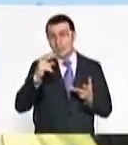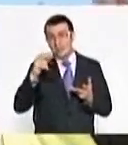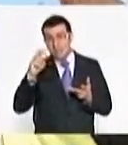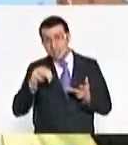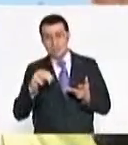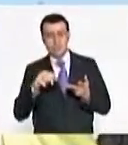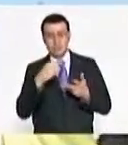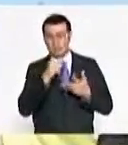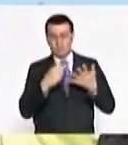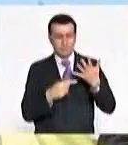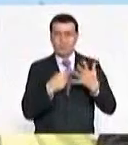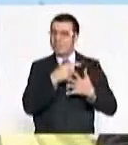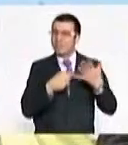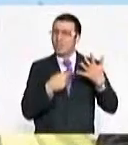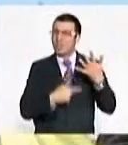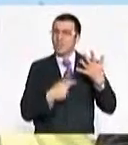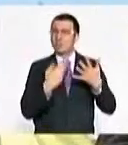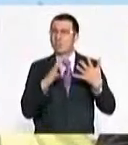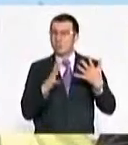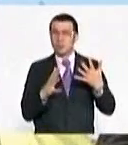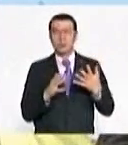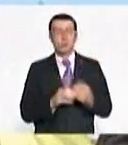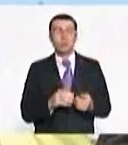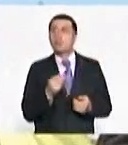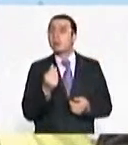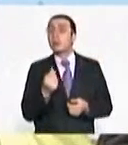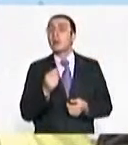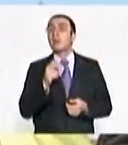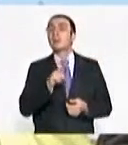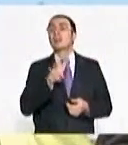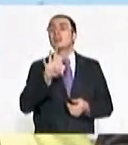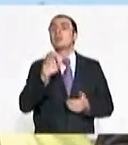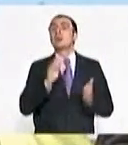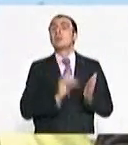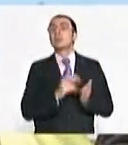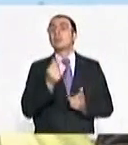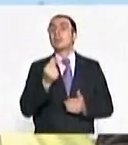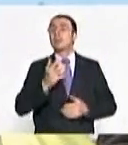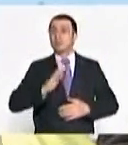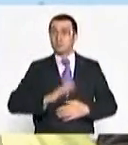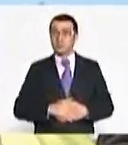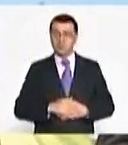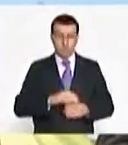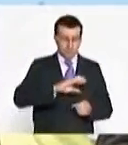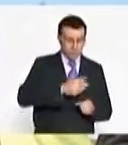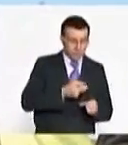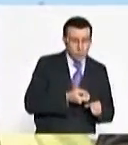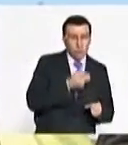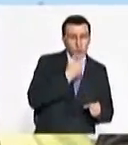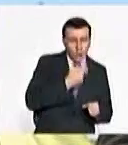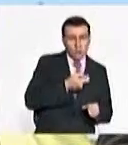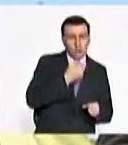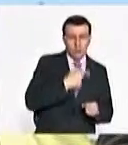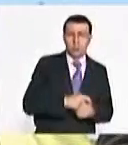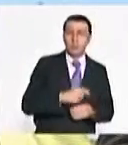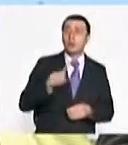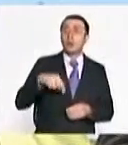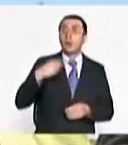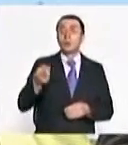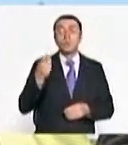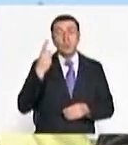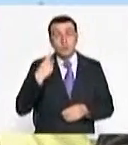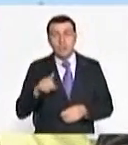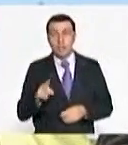eran 5 cosas o 6. Por 29,000 pesos. Abrió los frascos, se tomó los primeros frascos, al otro día era